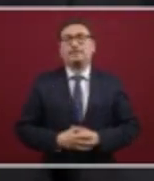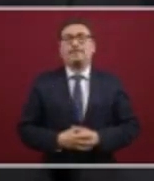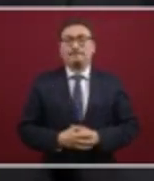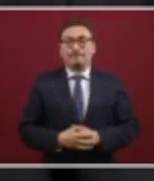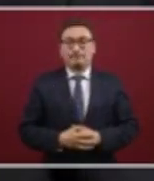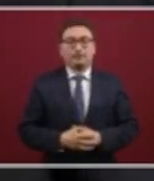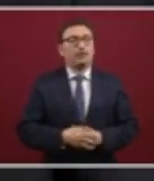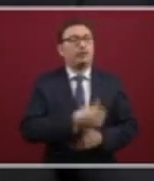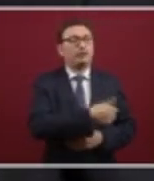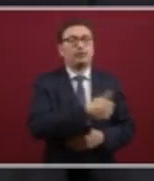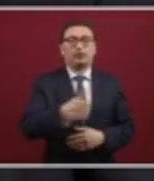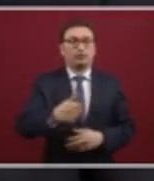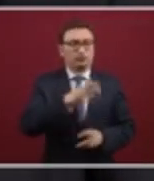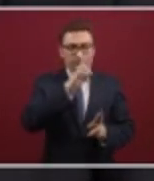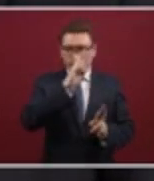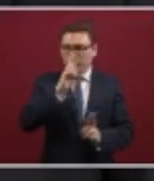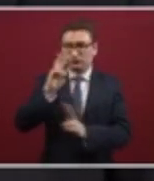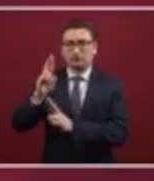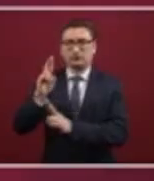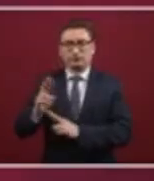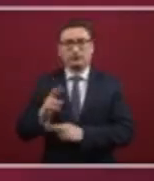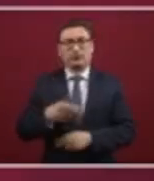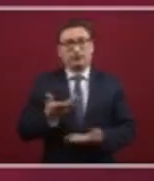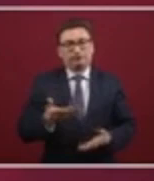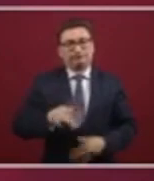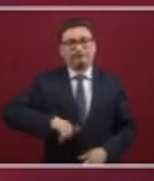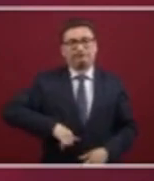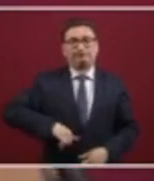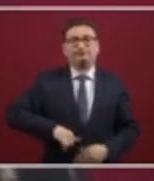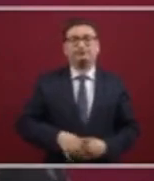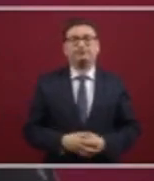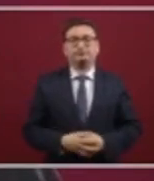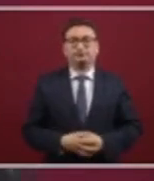con respeto, pero es interesante.